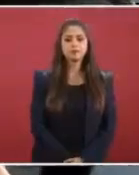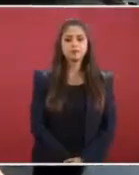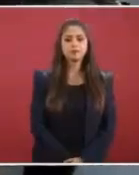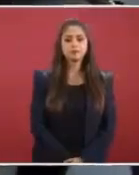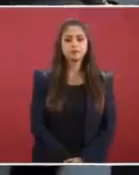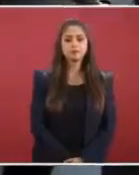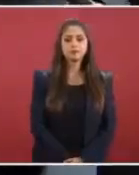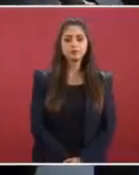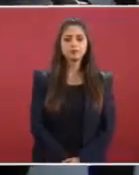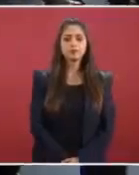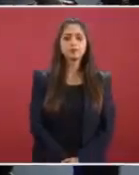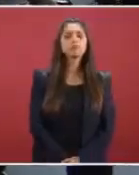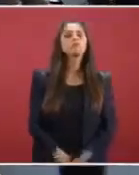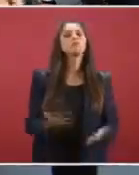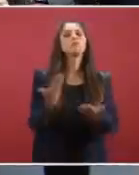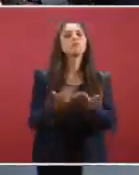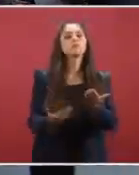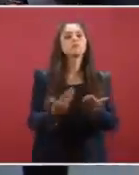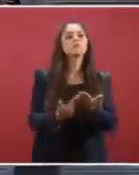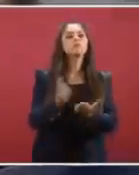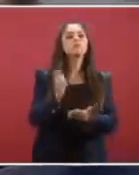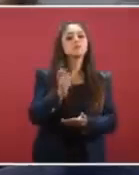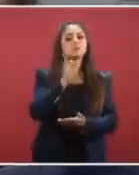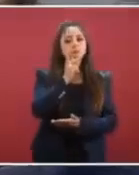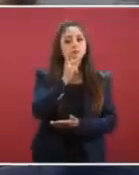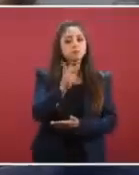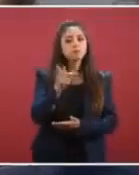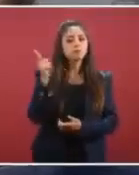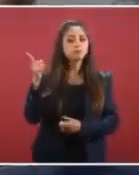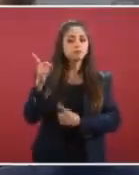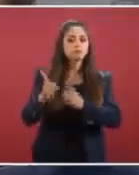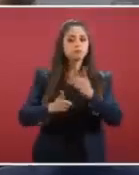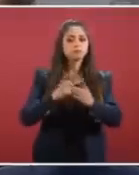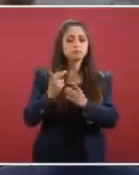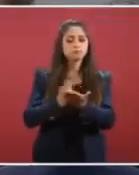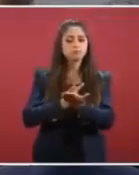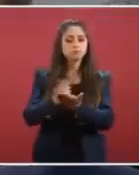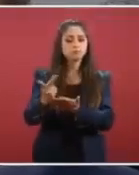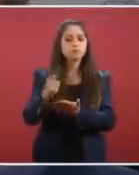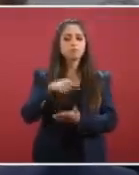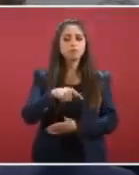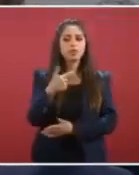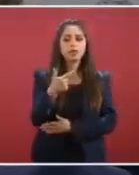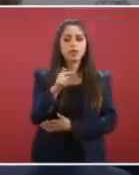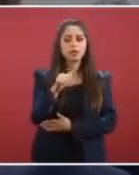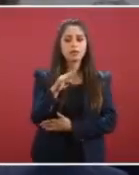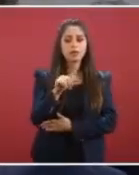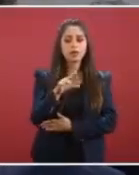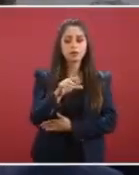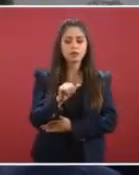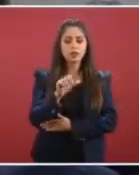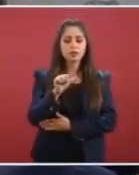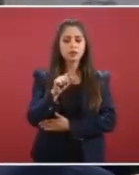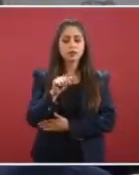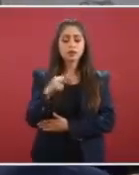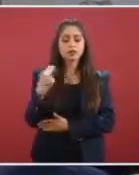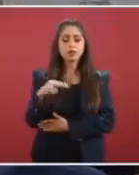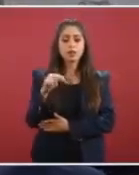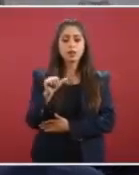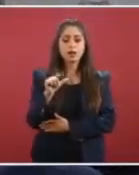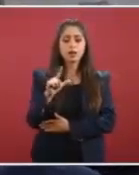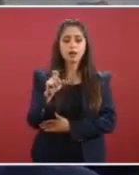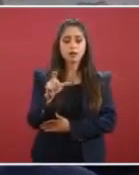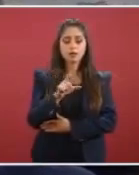A continuación, escuchamos las palabras de la distinguida atleta y galardonada de la disciplina de gimnasia artística, Alexa